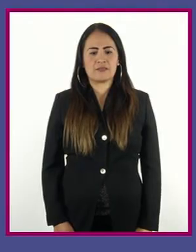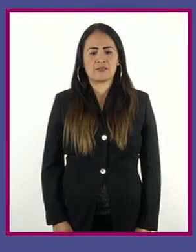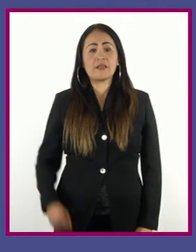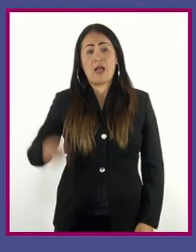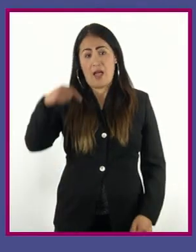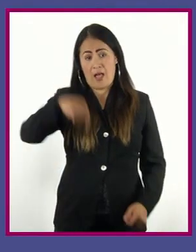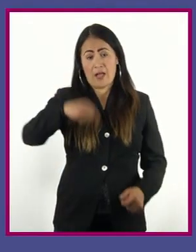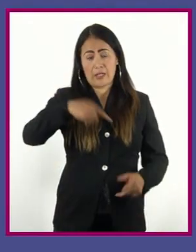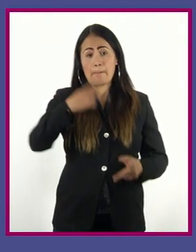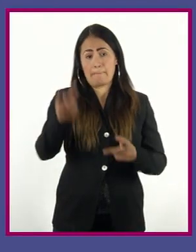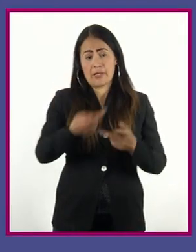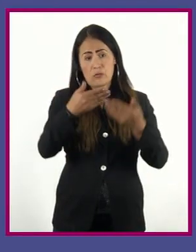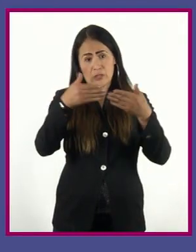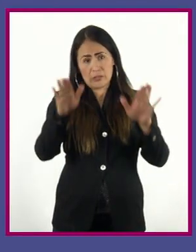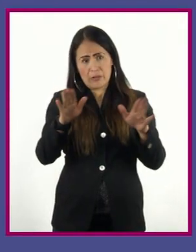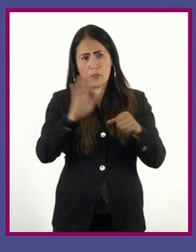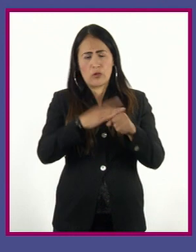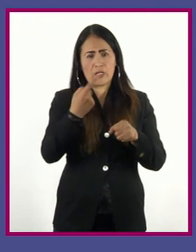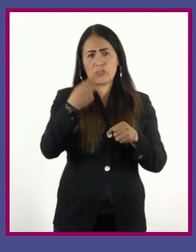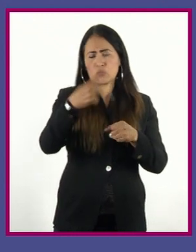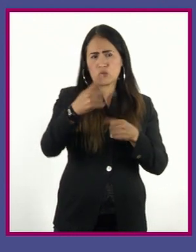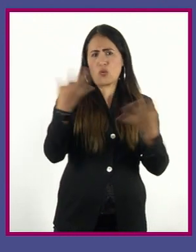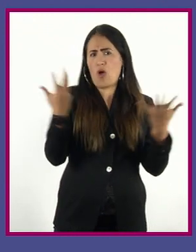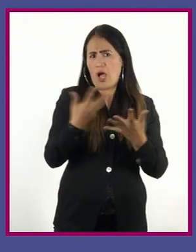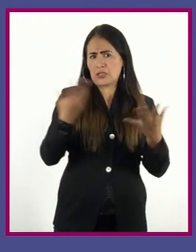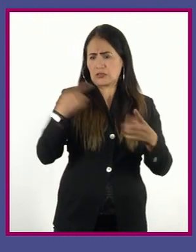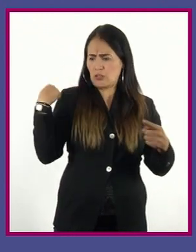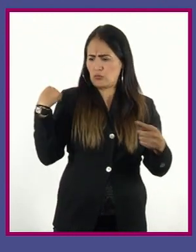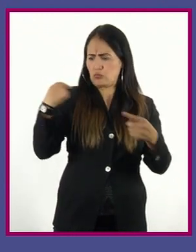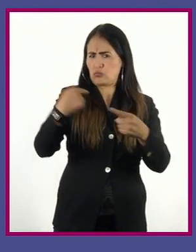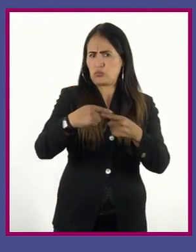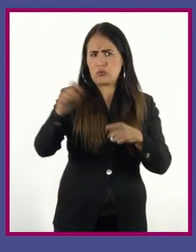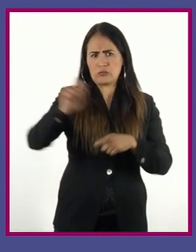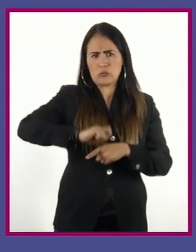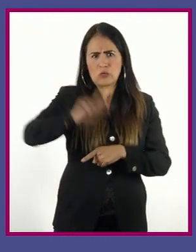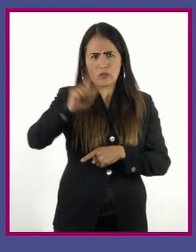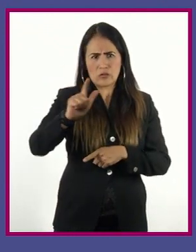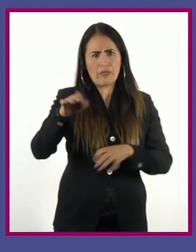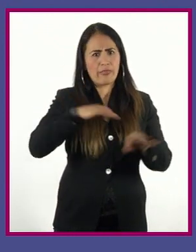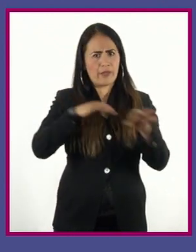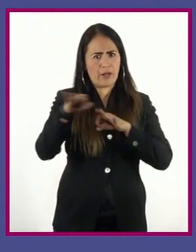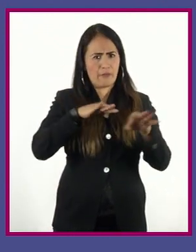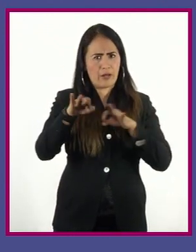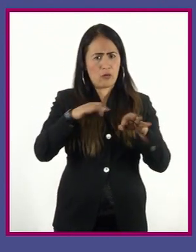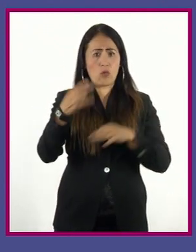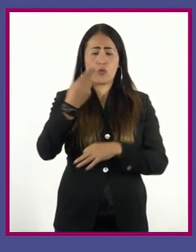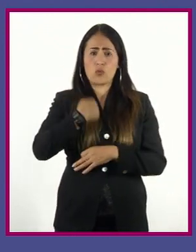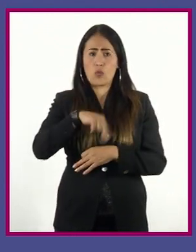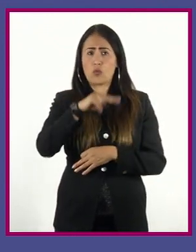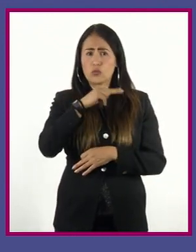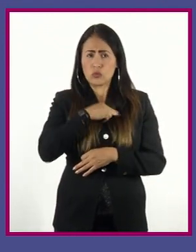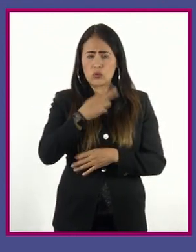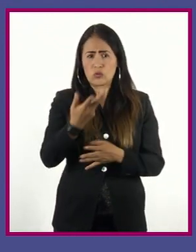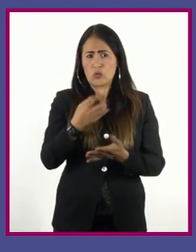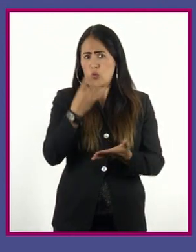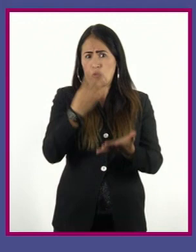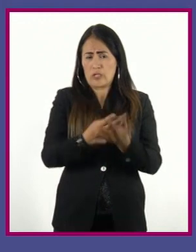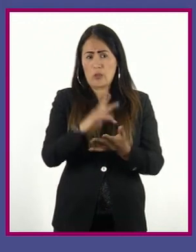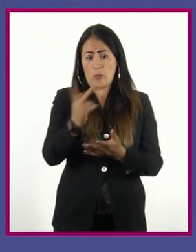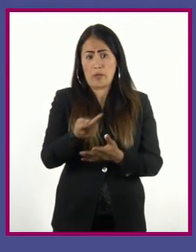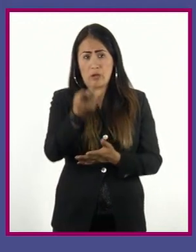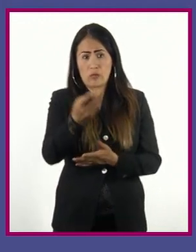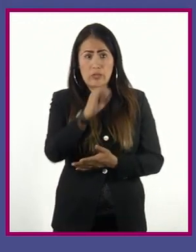ya que queremos saber sobre su trayectoria y no es algo que podamos conseguir con preguntas